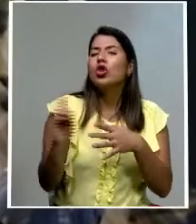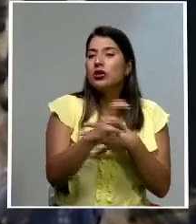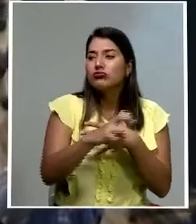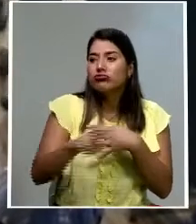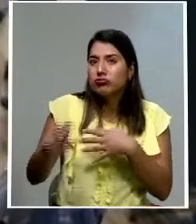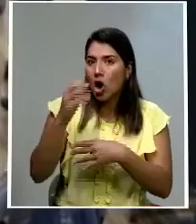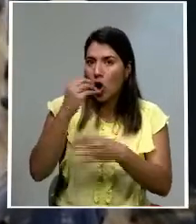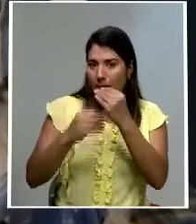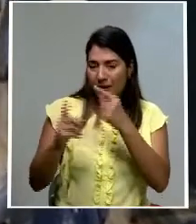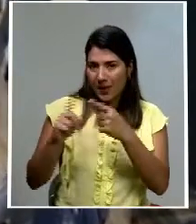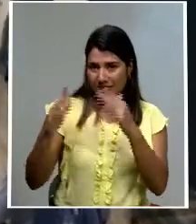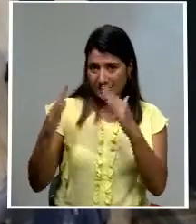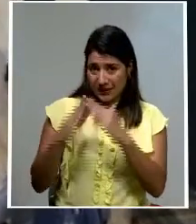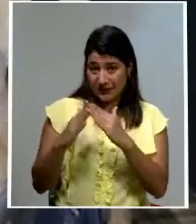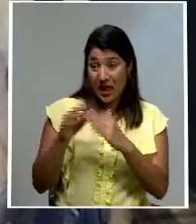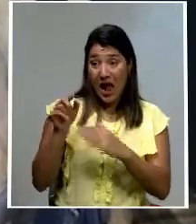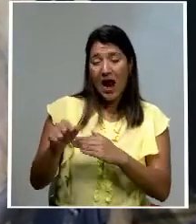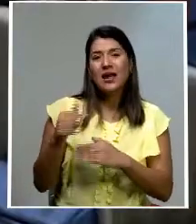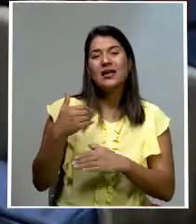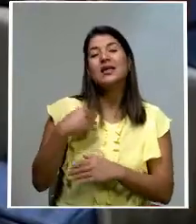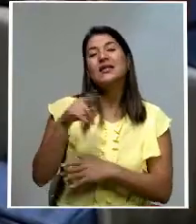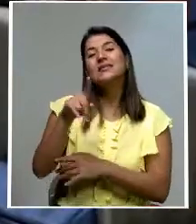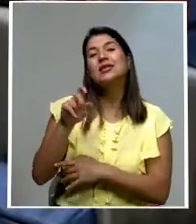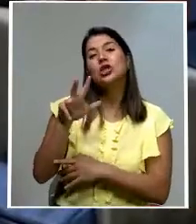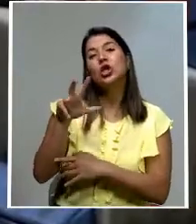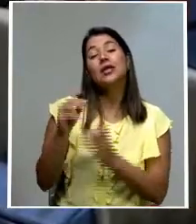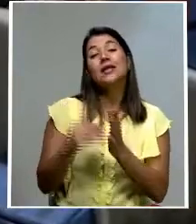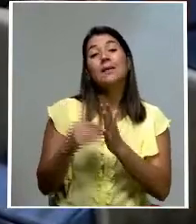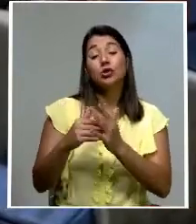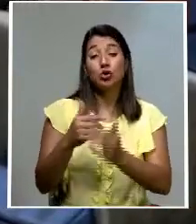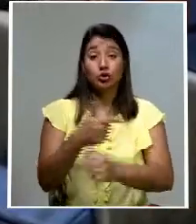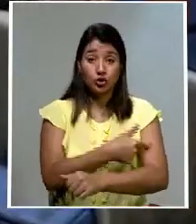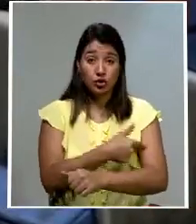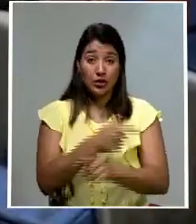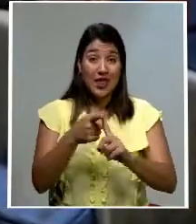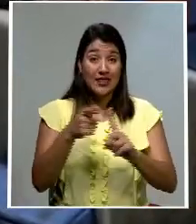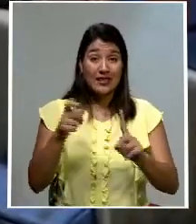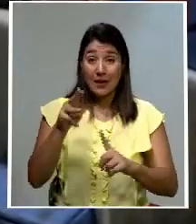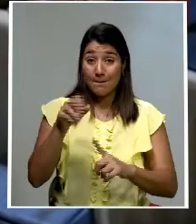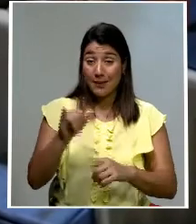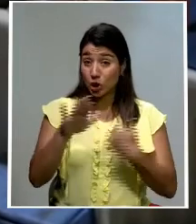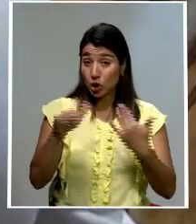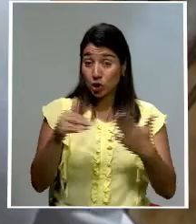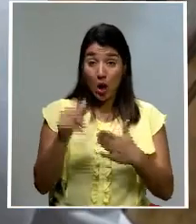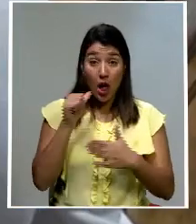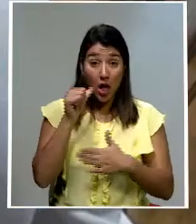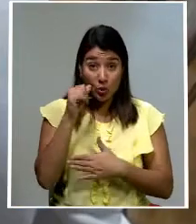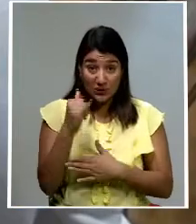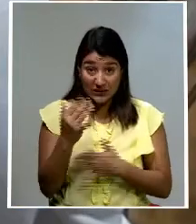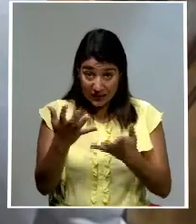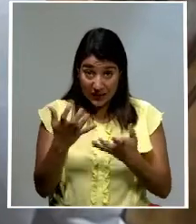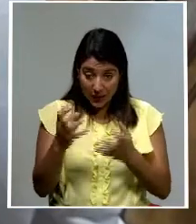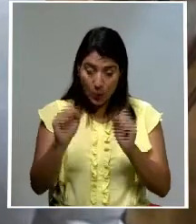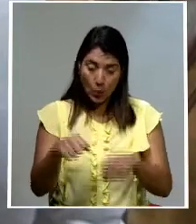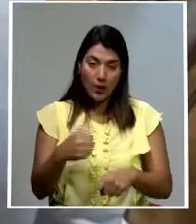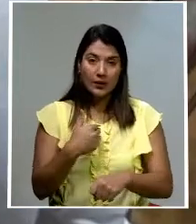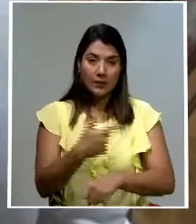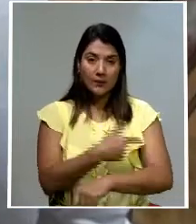país se administraron más de 130 millones de vacunas y a partir de mayo todos los adultos que lo deseen podrán